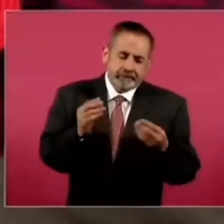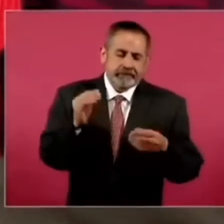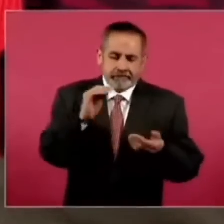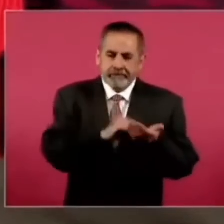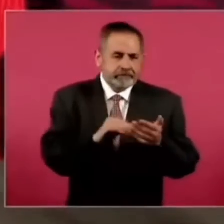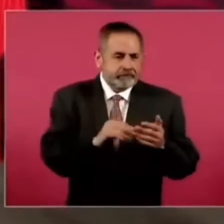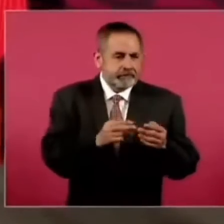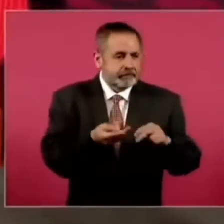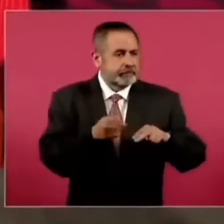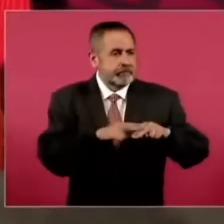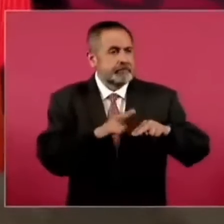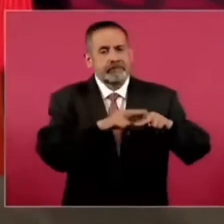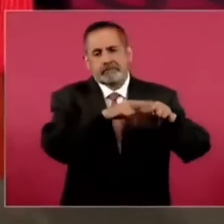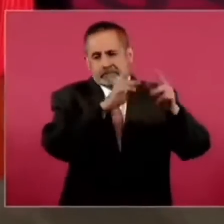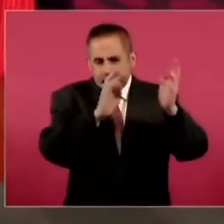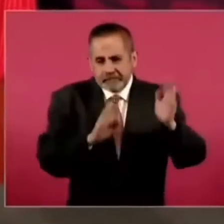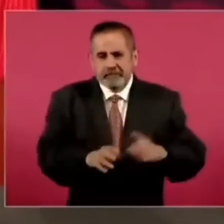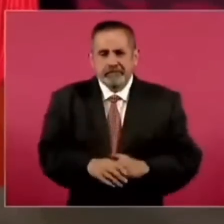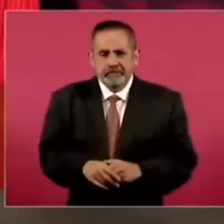se va incrementando.